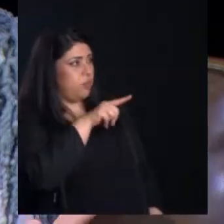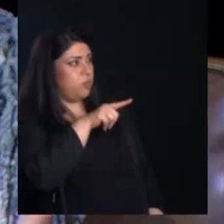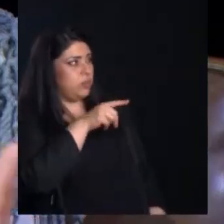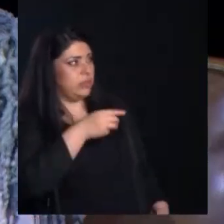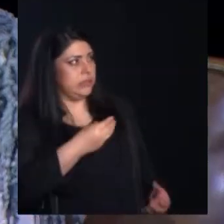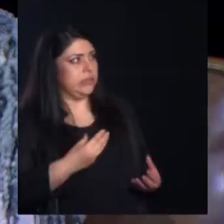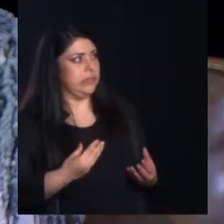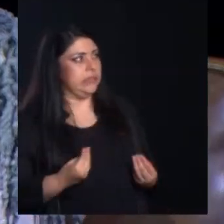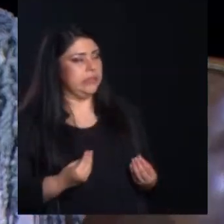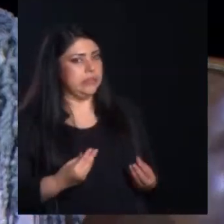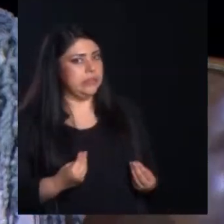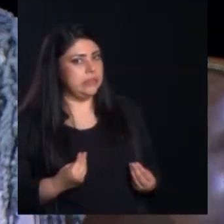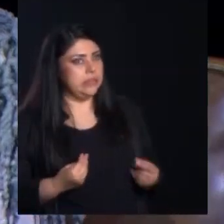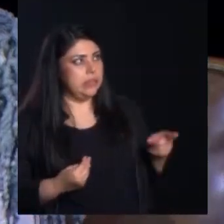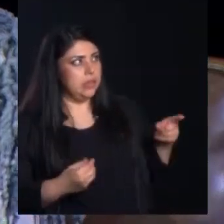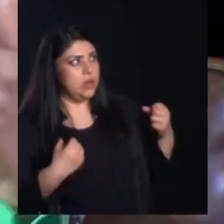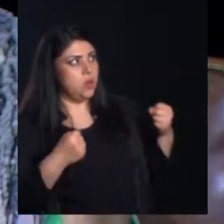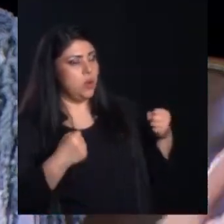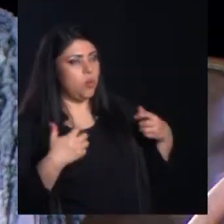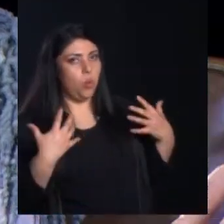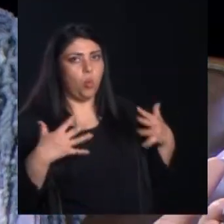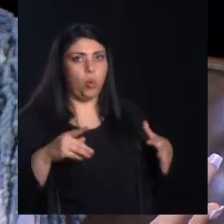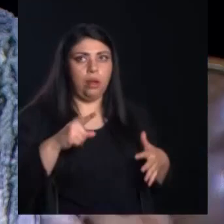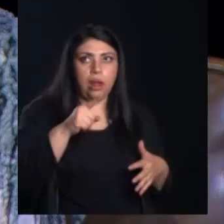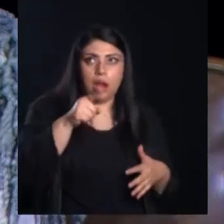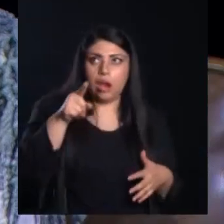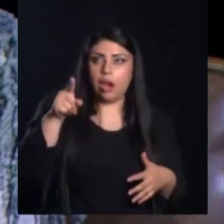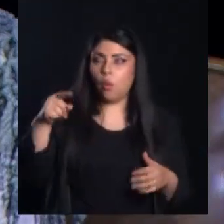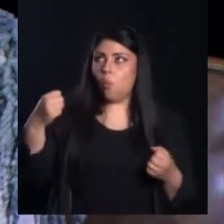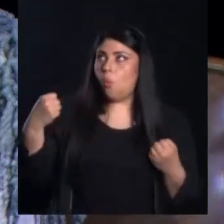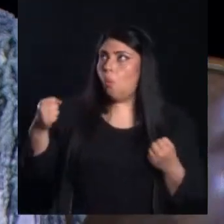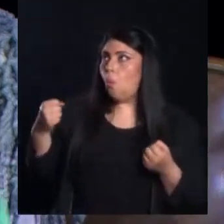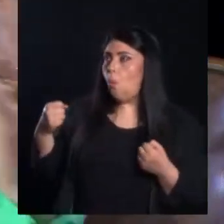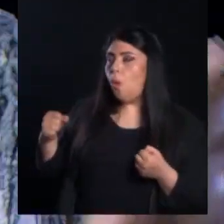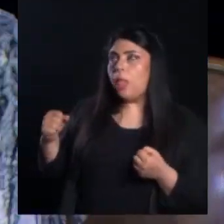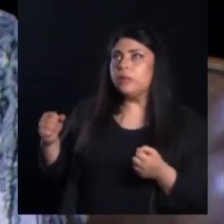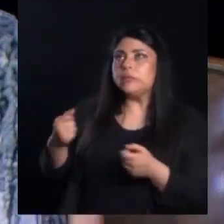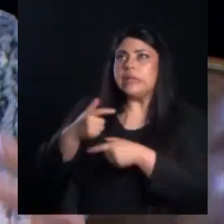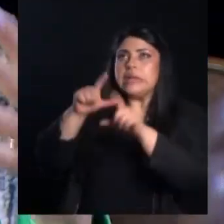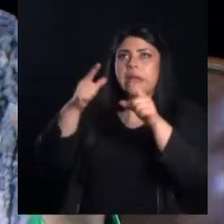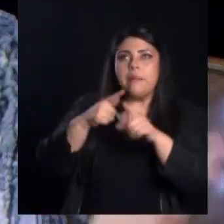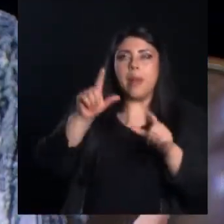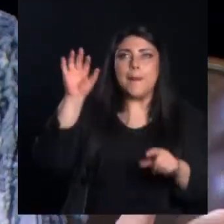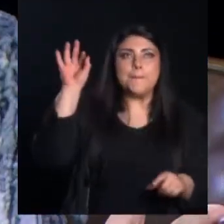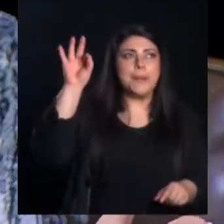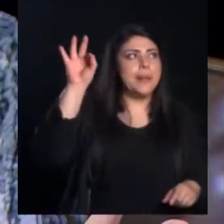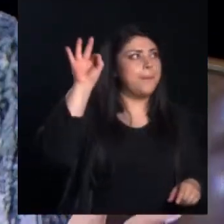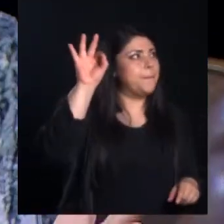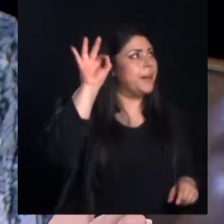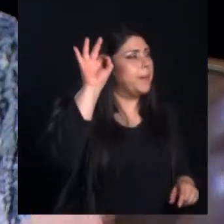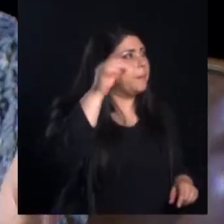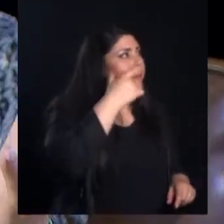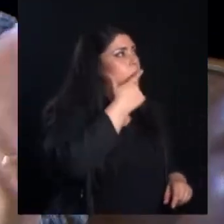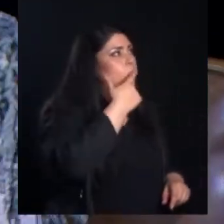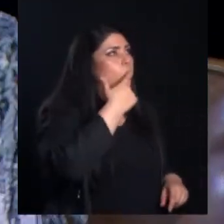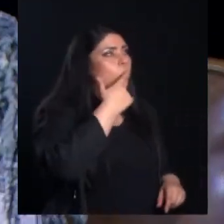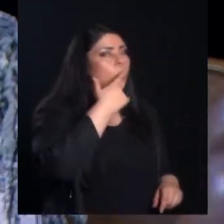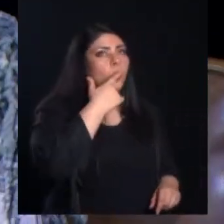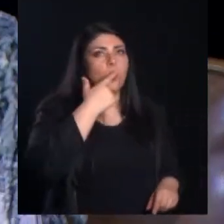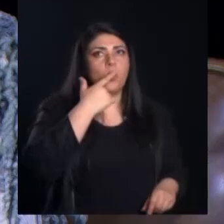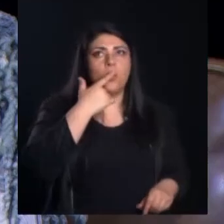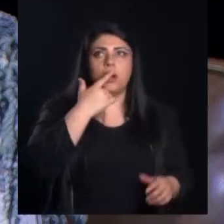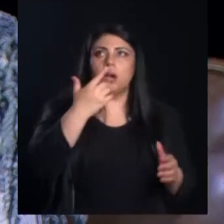y vemos como otros echan fuera demonios vemos como otros predican como otros hacen las cosas y nos